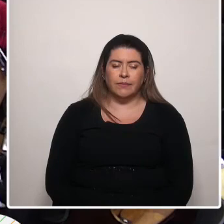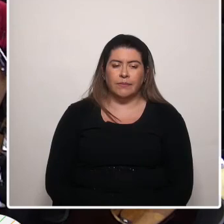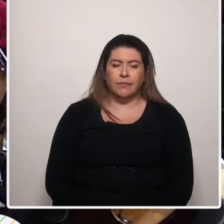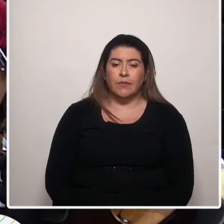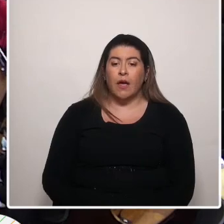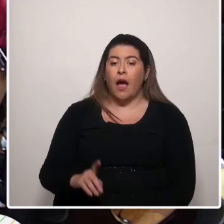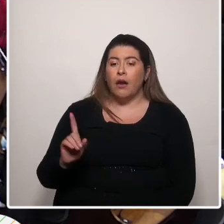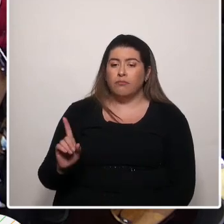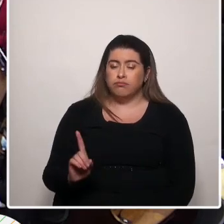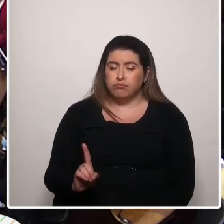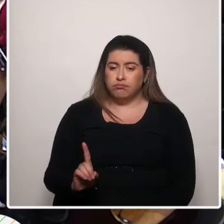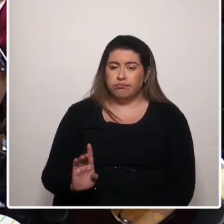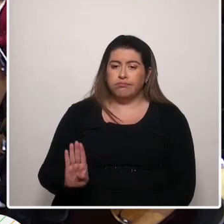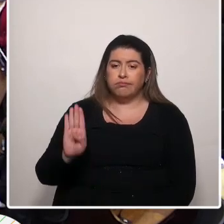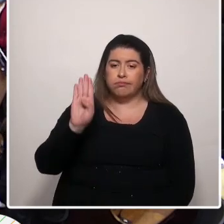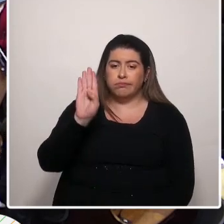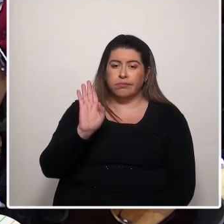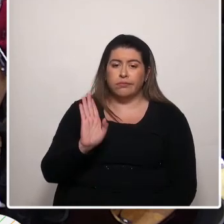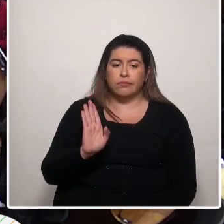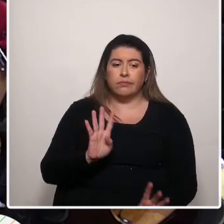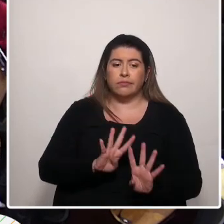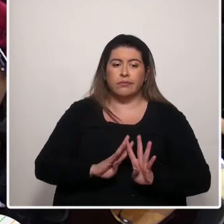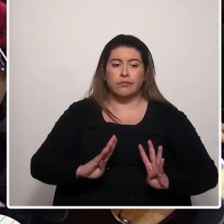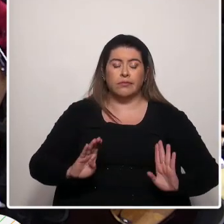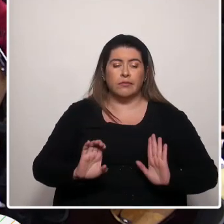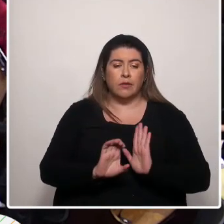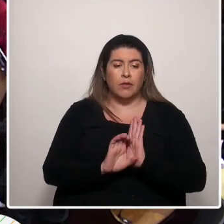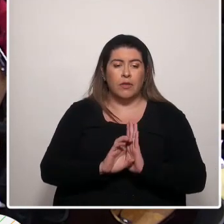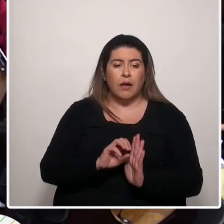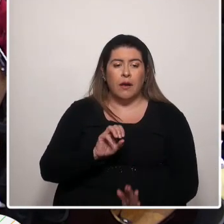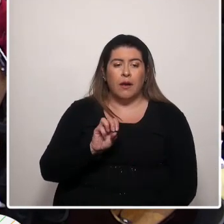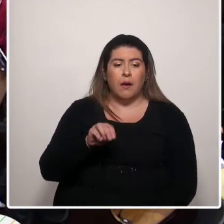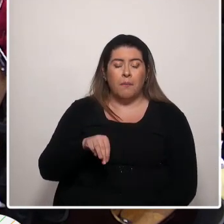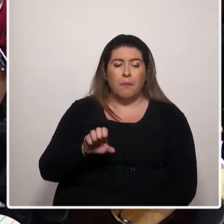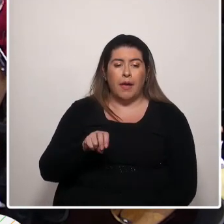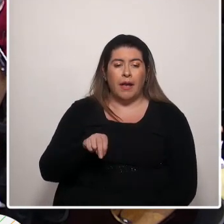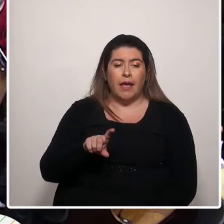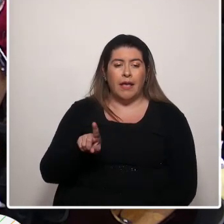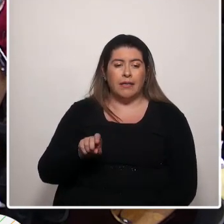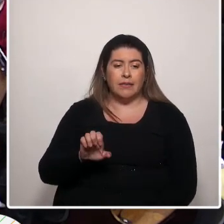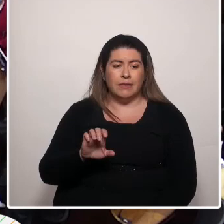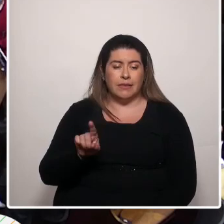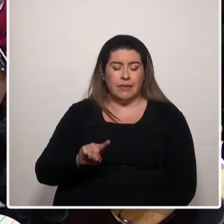Tiene la palabra la convencional señora Meneses. Muchas gracias, secretario.